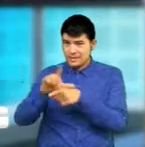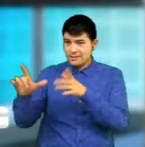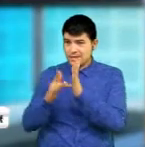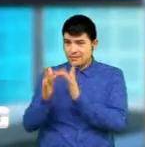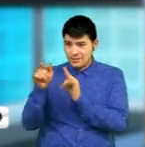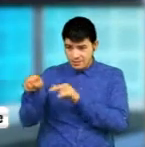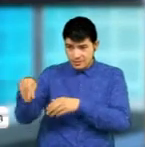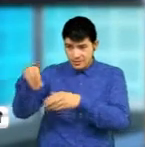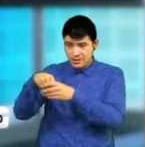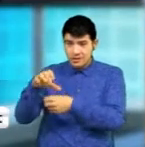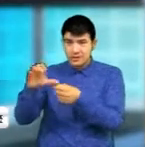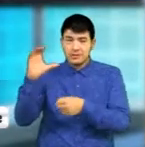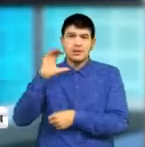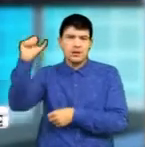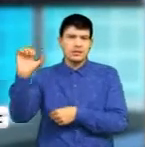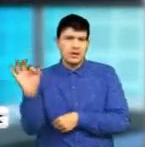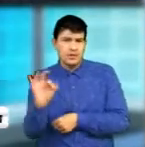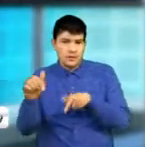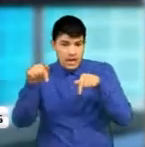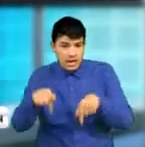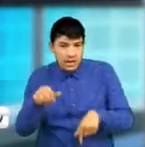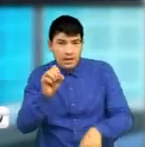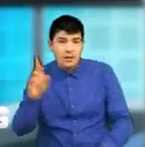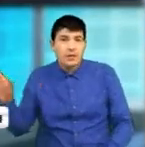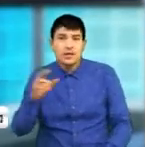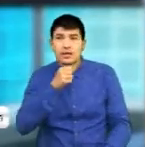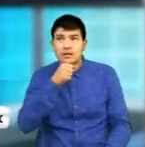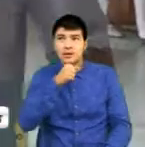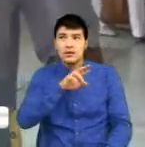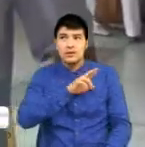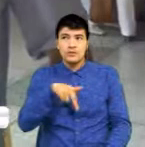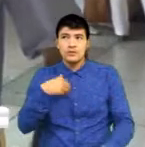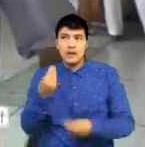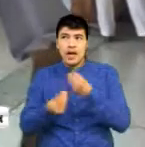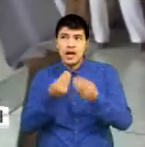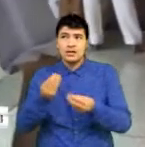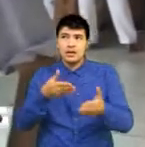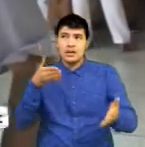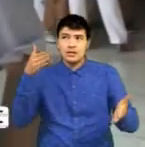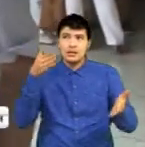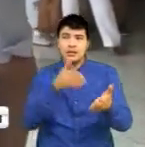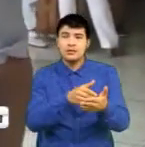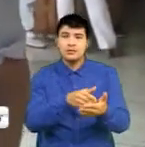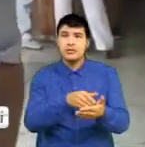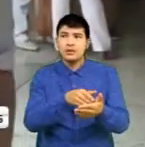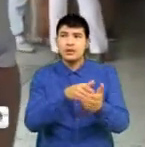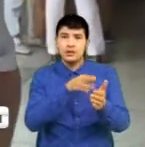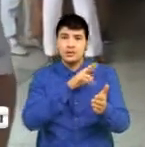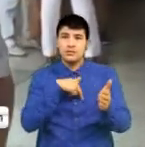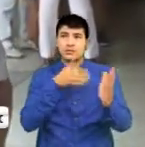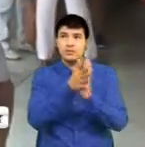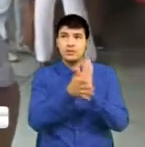desde Ocaña? ¿O que en este noticiero hayamos hecho las denuncias correspondientes y hayamos contado que usted se